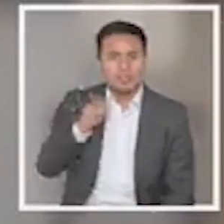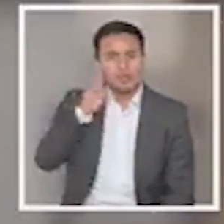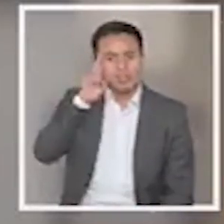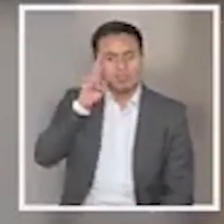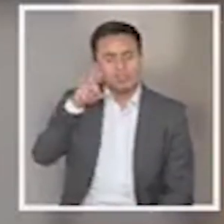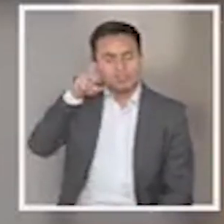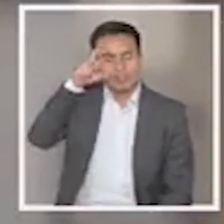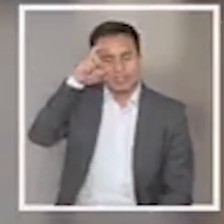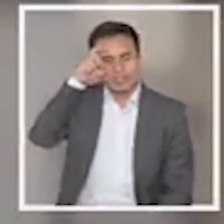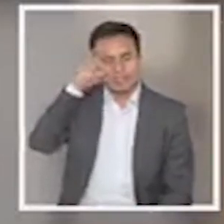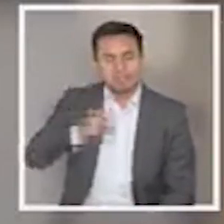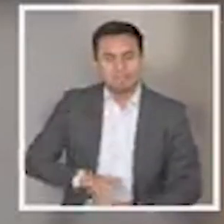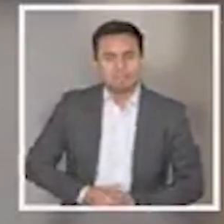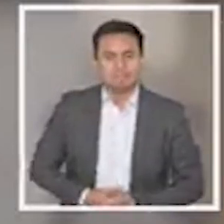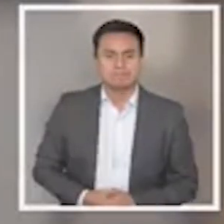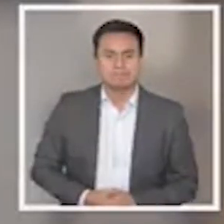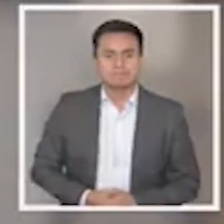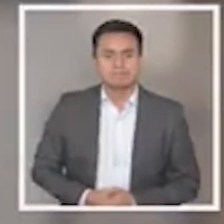recordando a Salvador Allende.